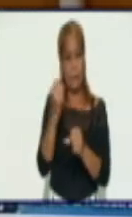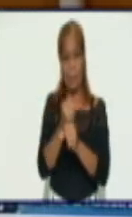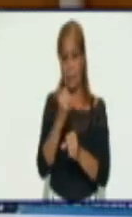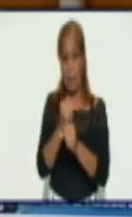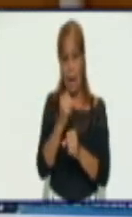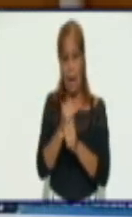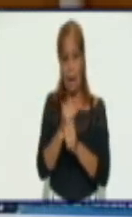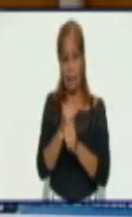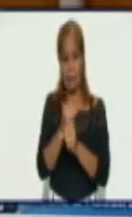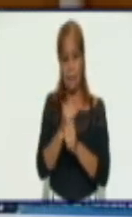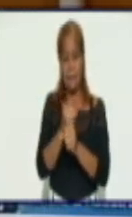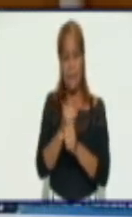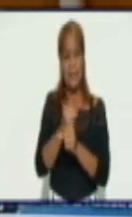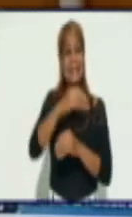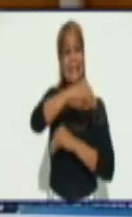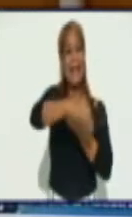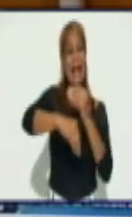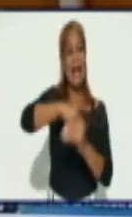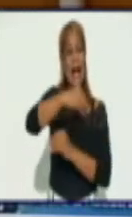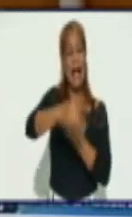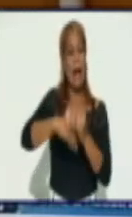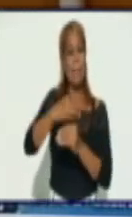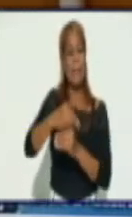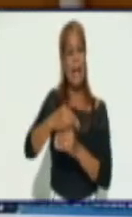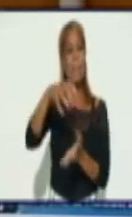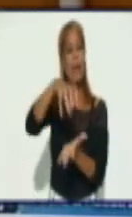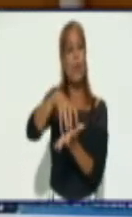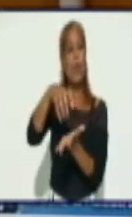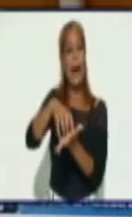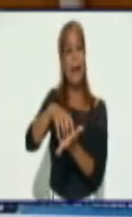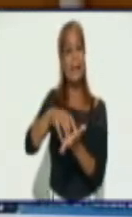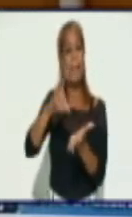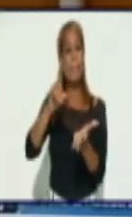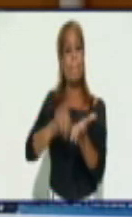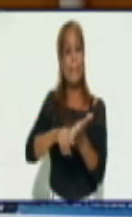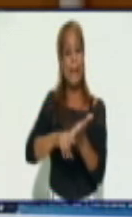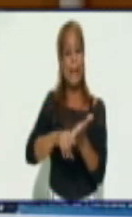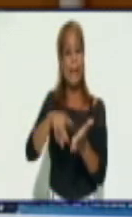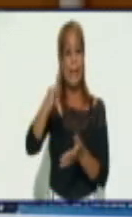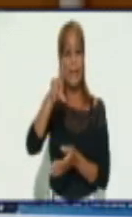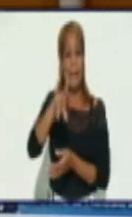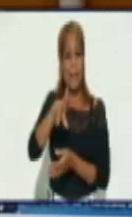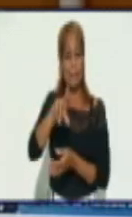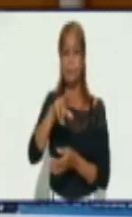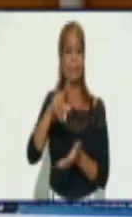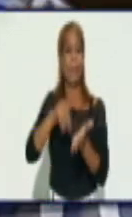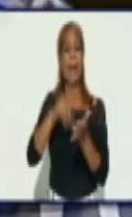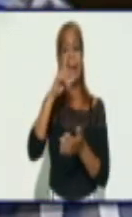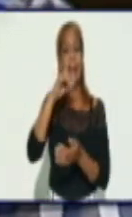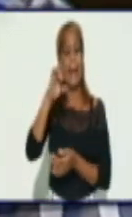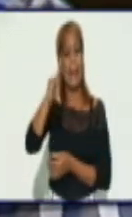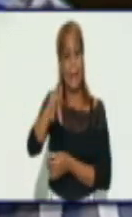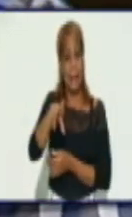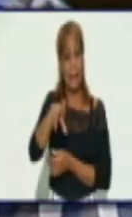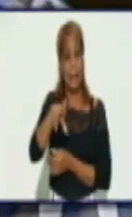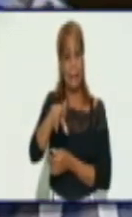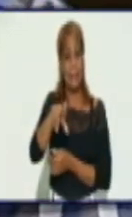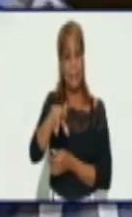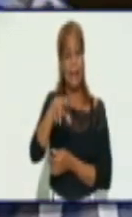tras las se trasladan para las unidades de la pd pr ya esta experiencia se ha vivido sin las impuestas al amparo